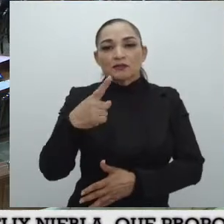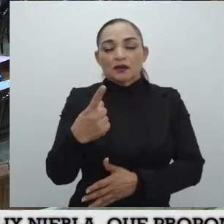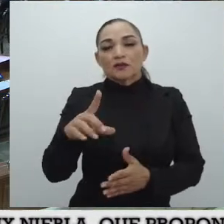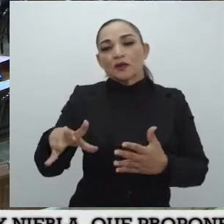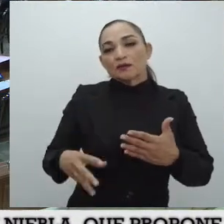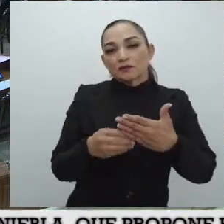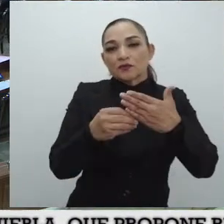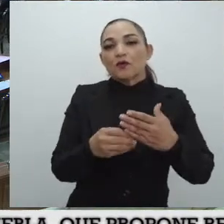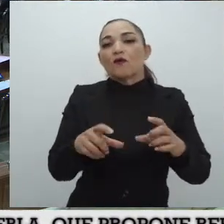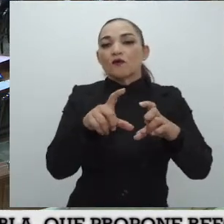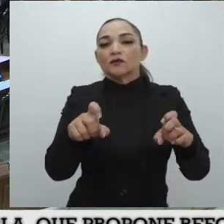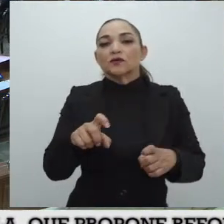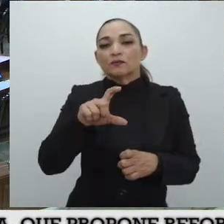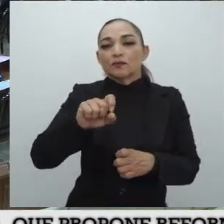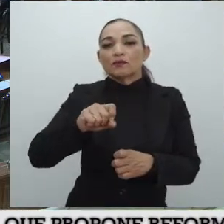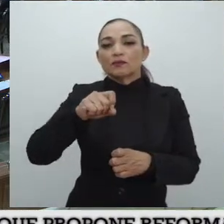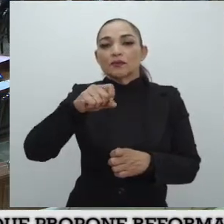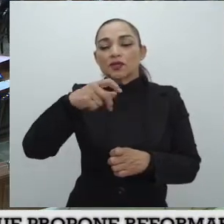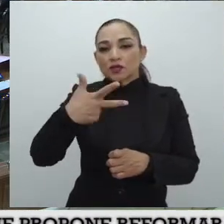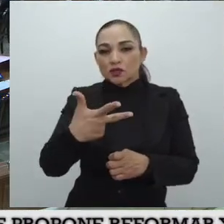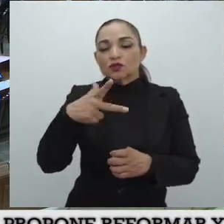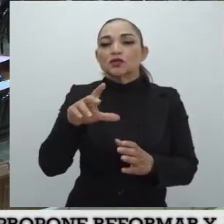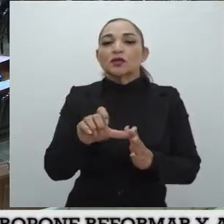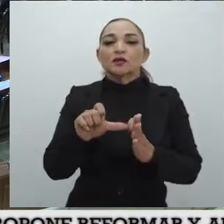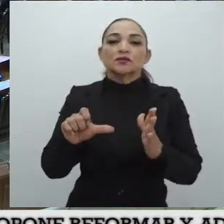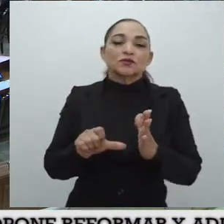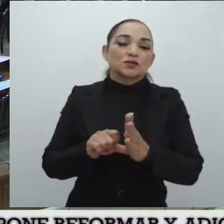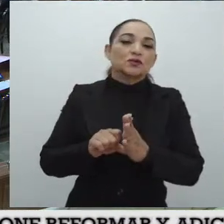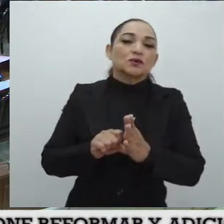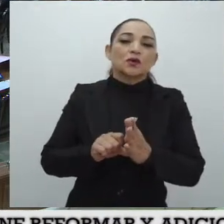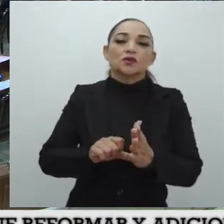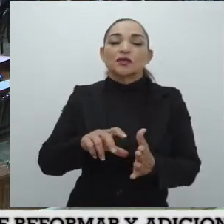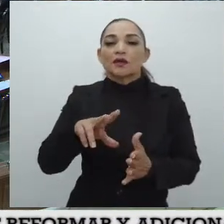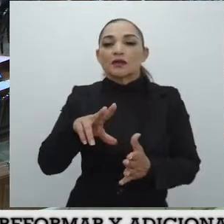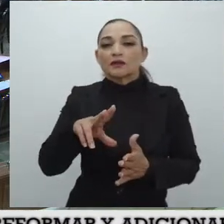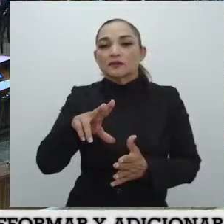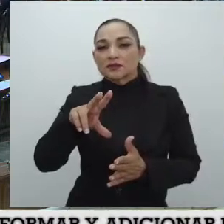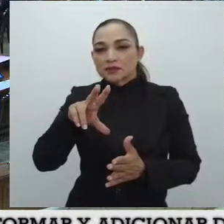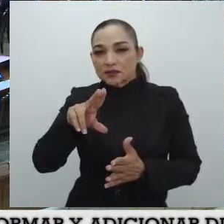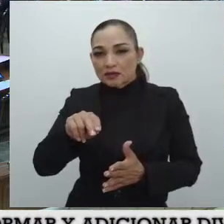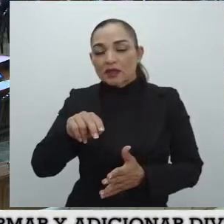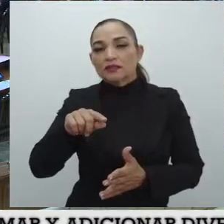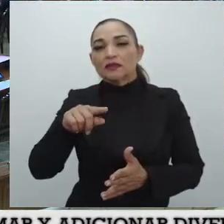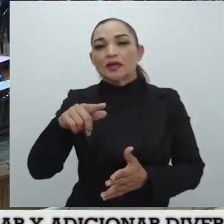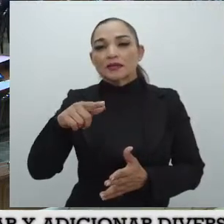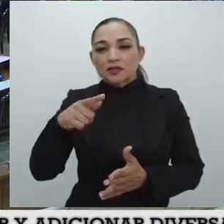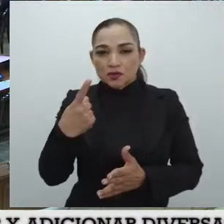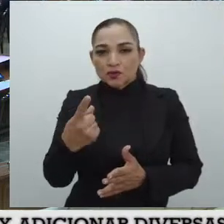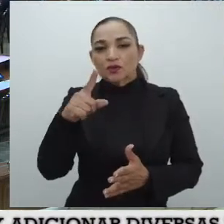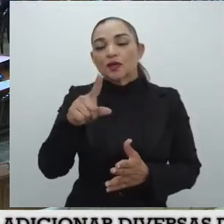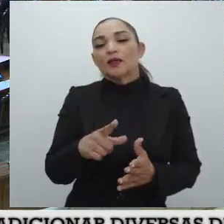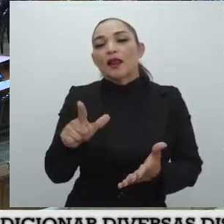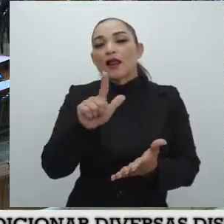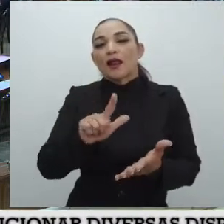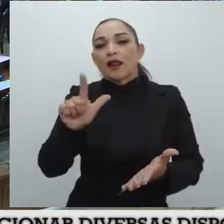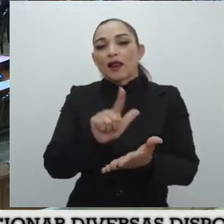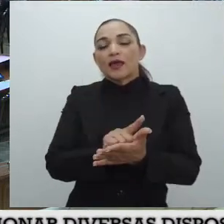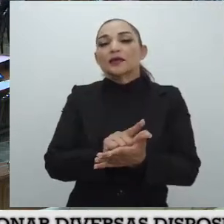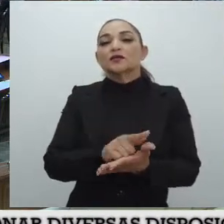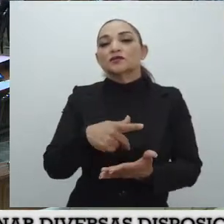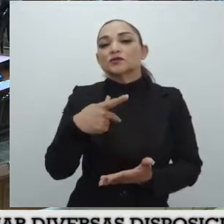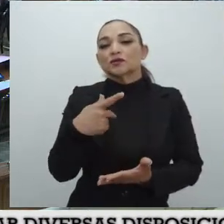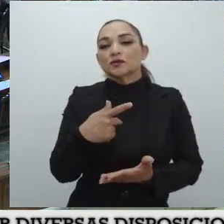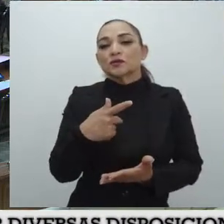una fracción 28 al artículo 67 y una fracción novena al artículo 71 de la Ley Orgánica del Congreso. De